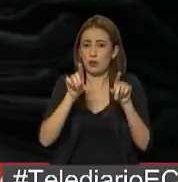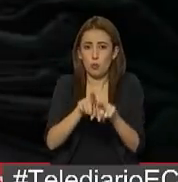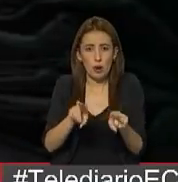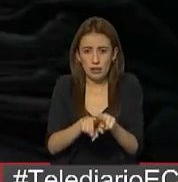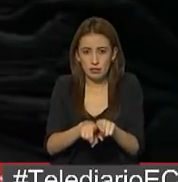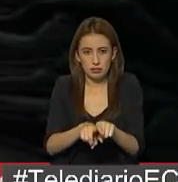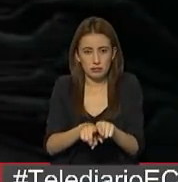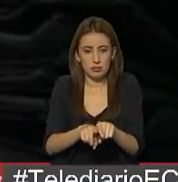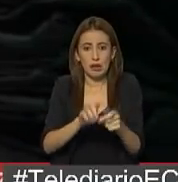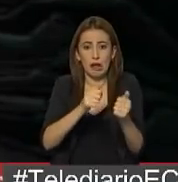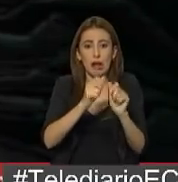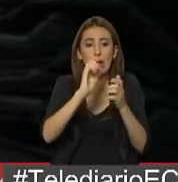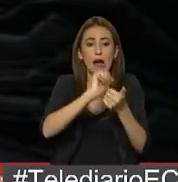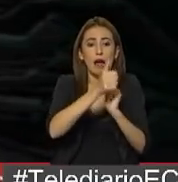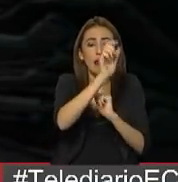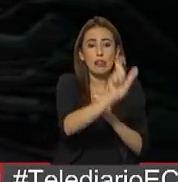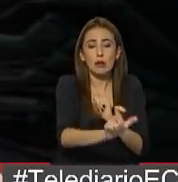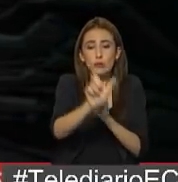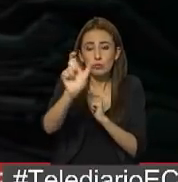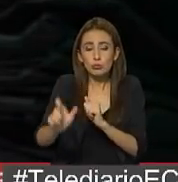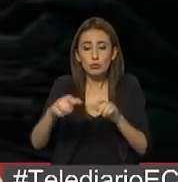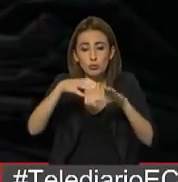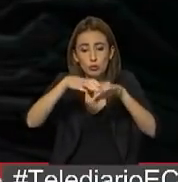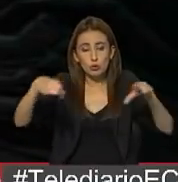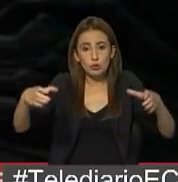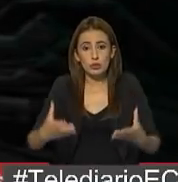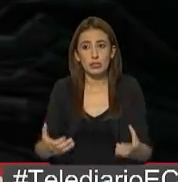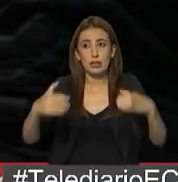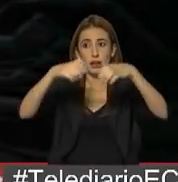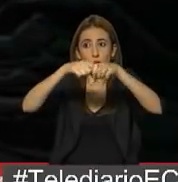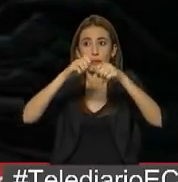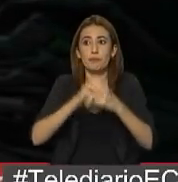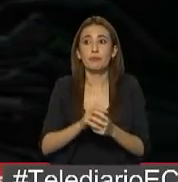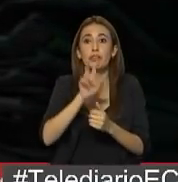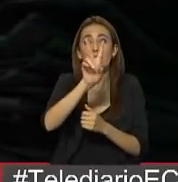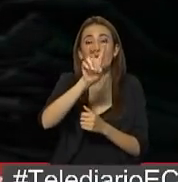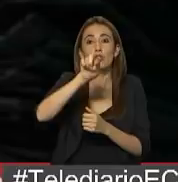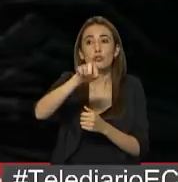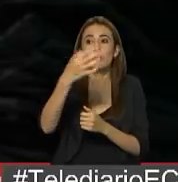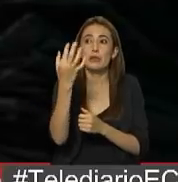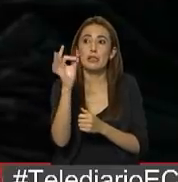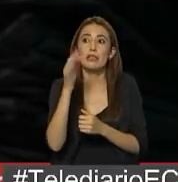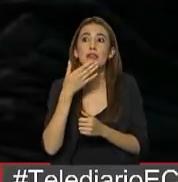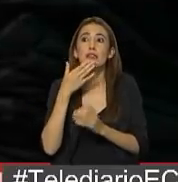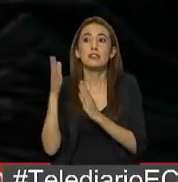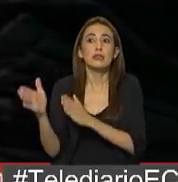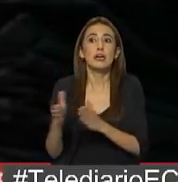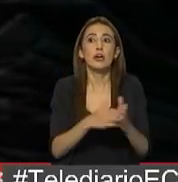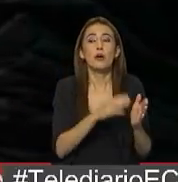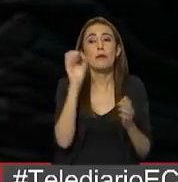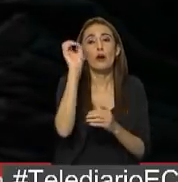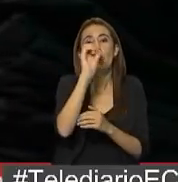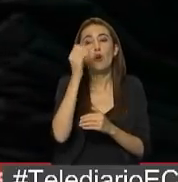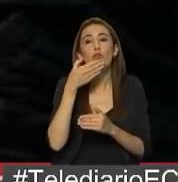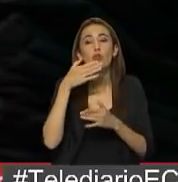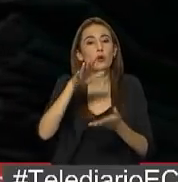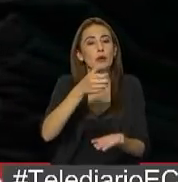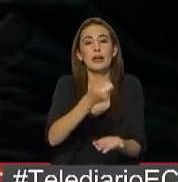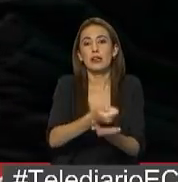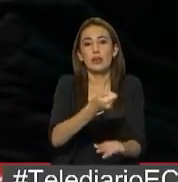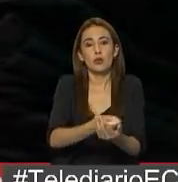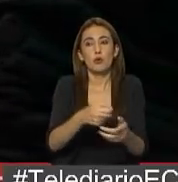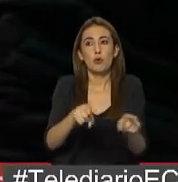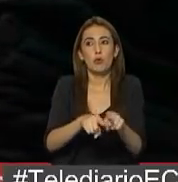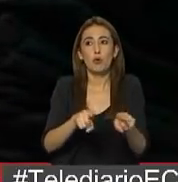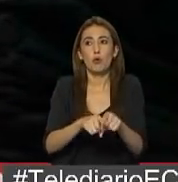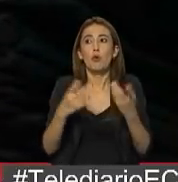$11.32 cada unidad. En octubre de 2019, el Hospital Teodoro Maldonado Carbo en Guayaquil adquirió las fundas